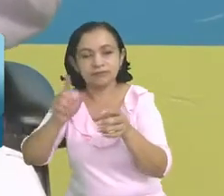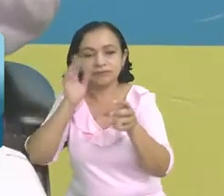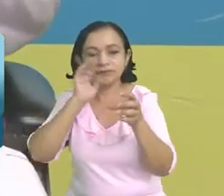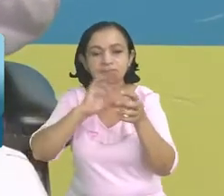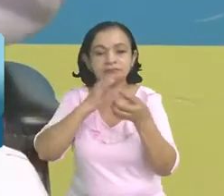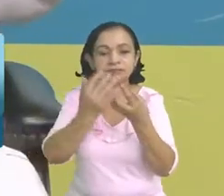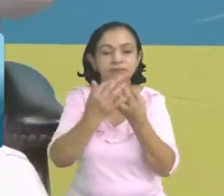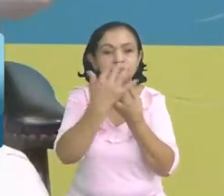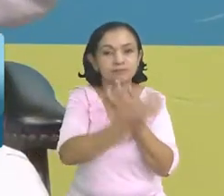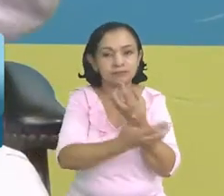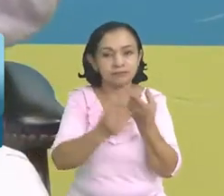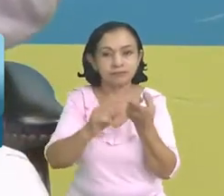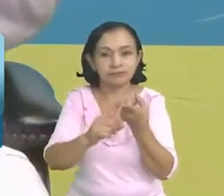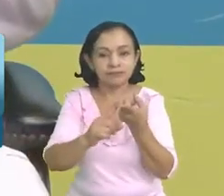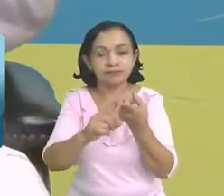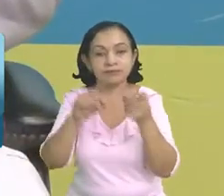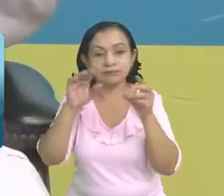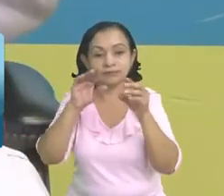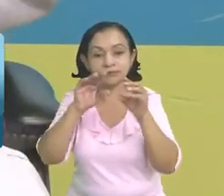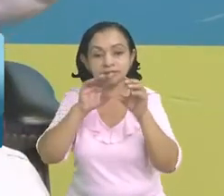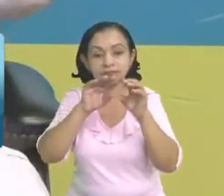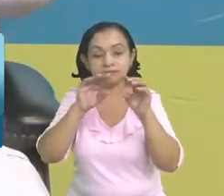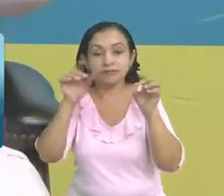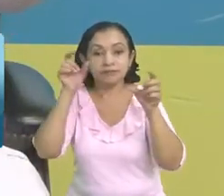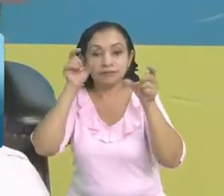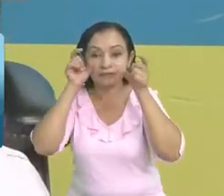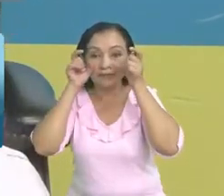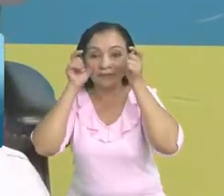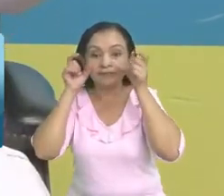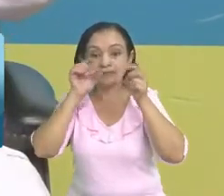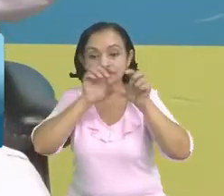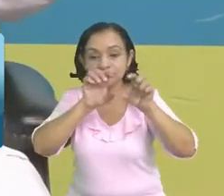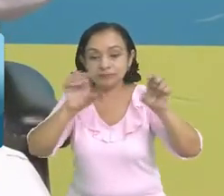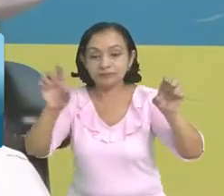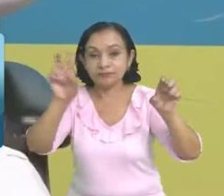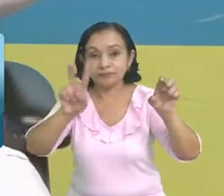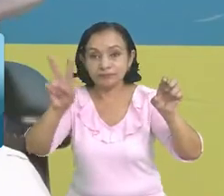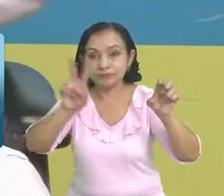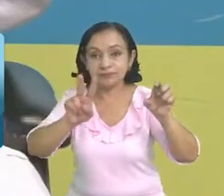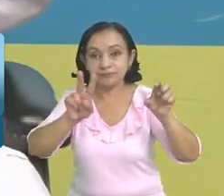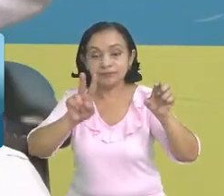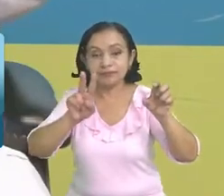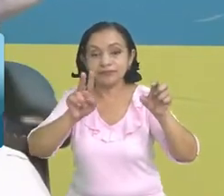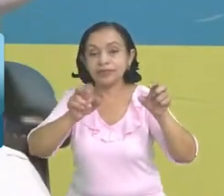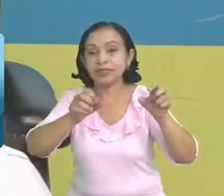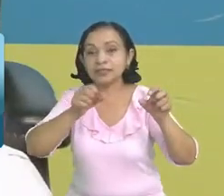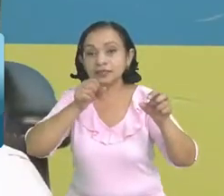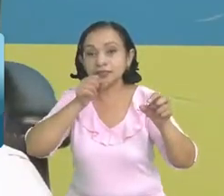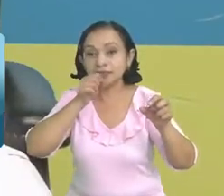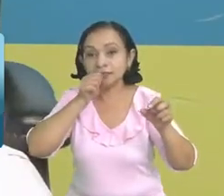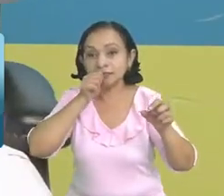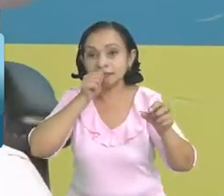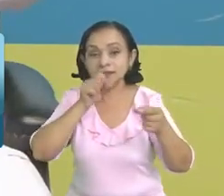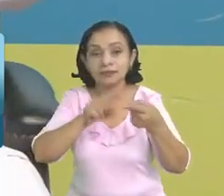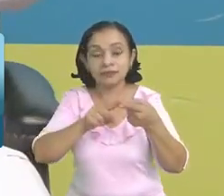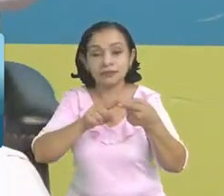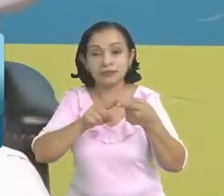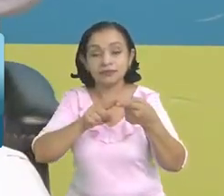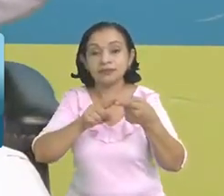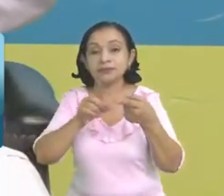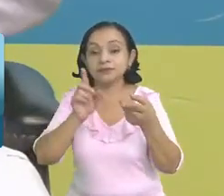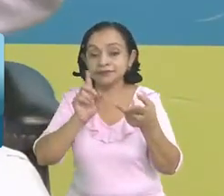sí la lechuga, el pepino, puede una o dos rodajas de zanahoria, porque la zanahoria es dulce